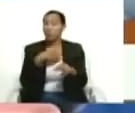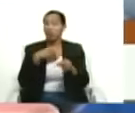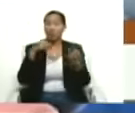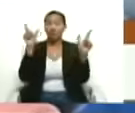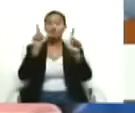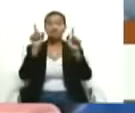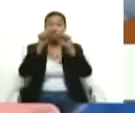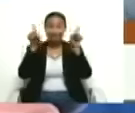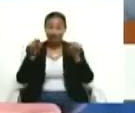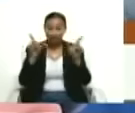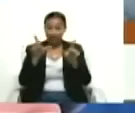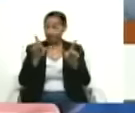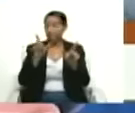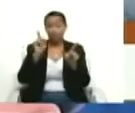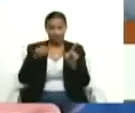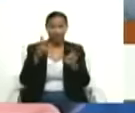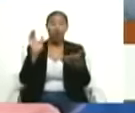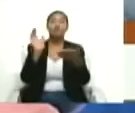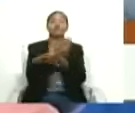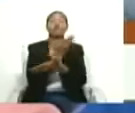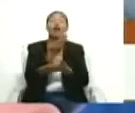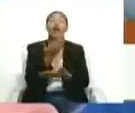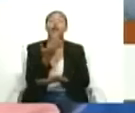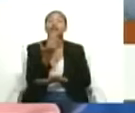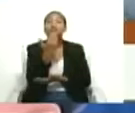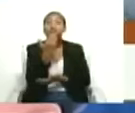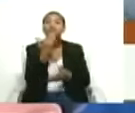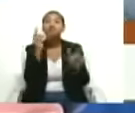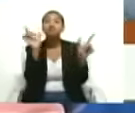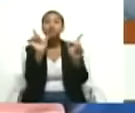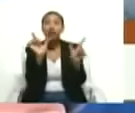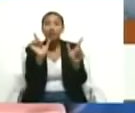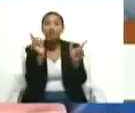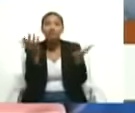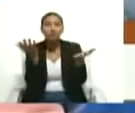quitaron para divertirse al pueblo argentino.